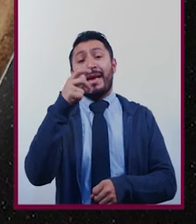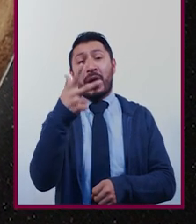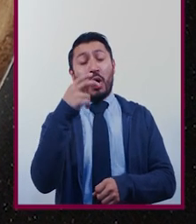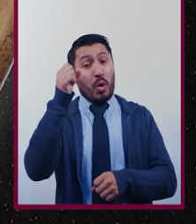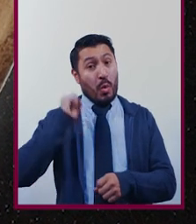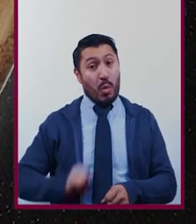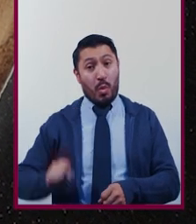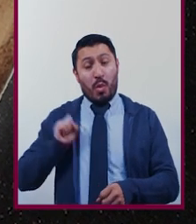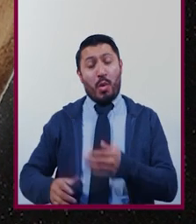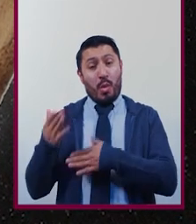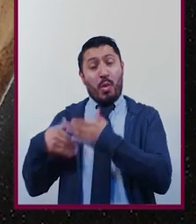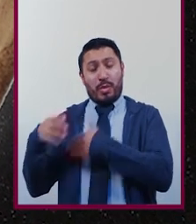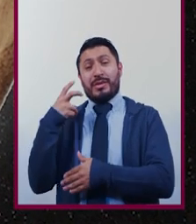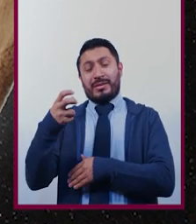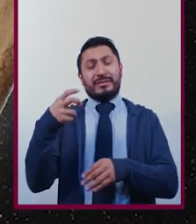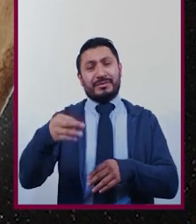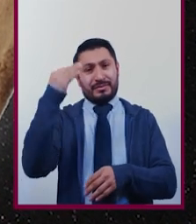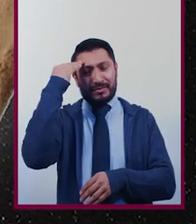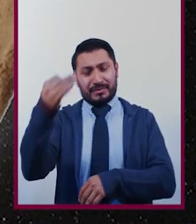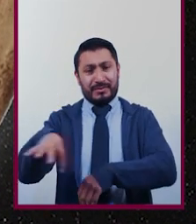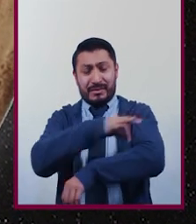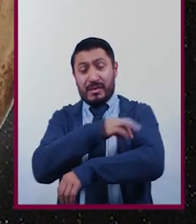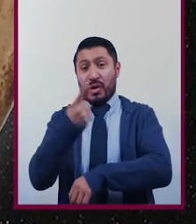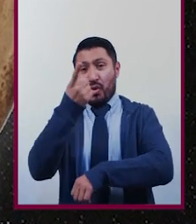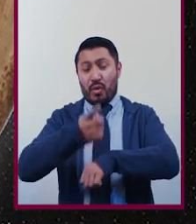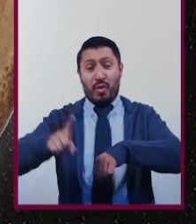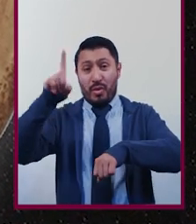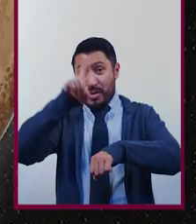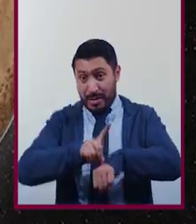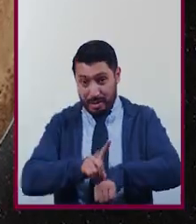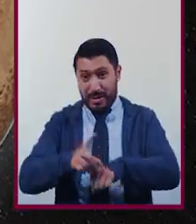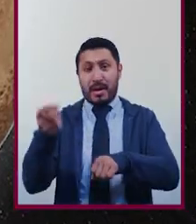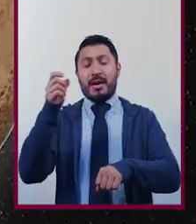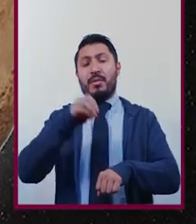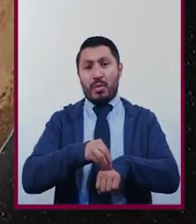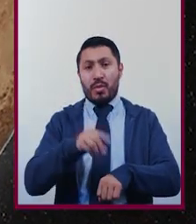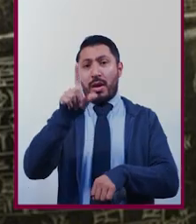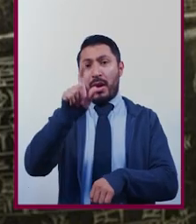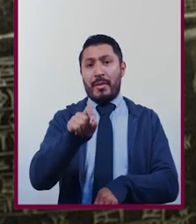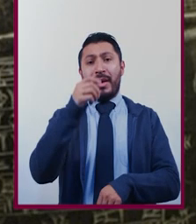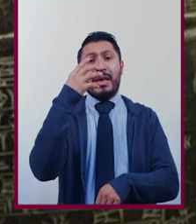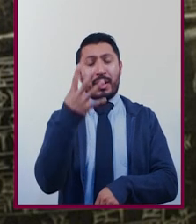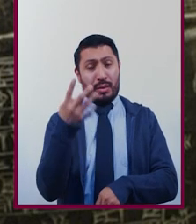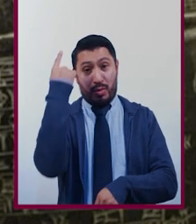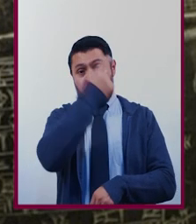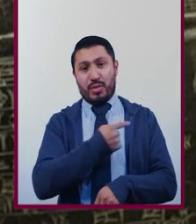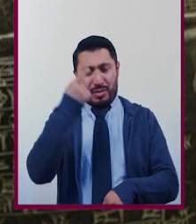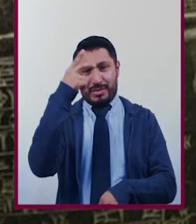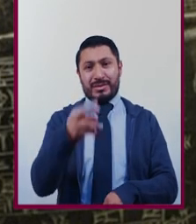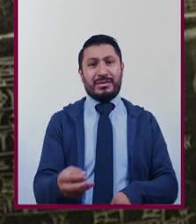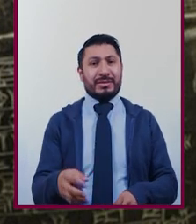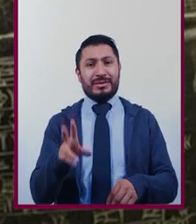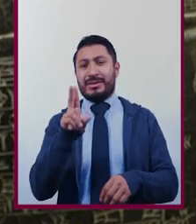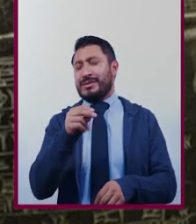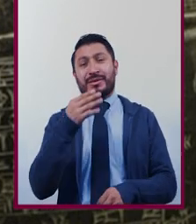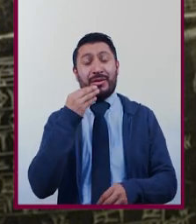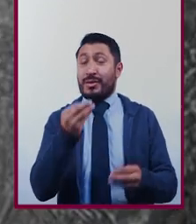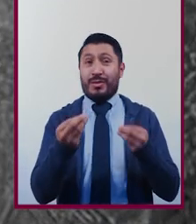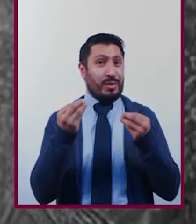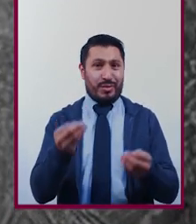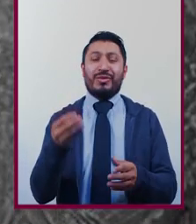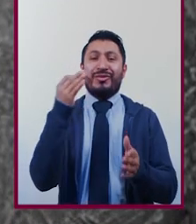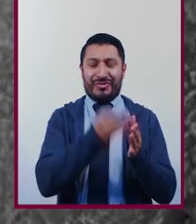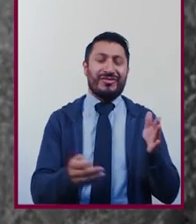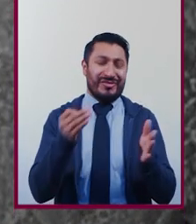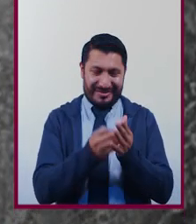ellos les debemos que la medición del tiempo en un día se estableciera en 24 horas. No te resultan suficientes para cumplir con